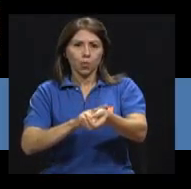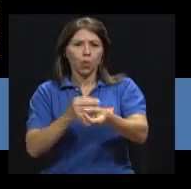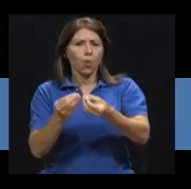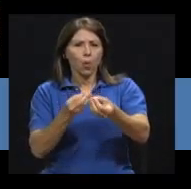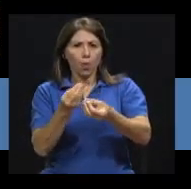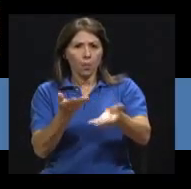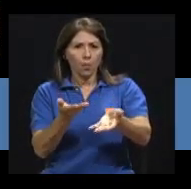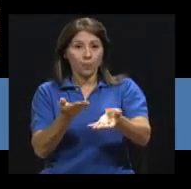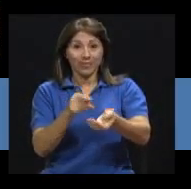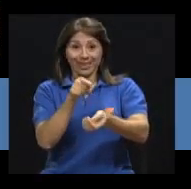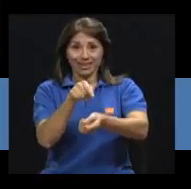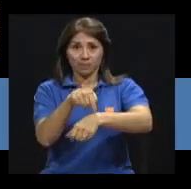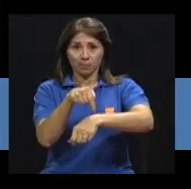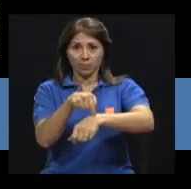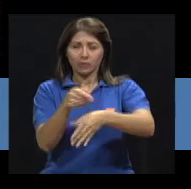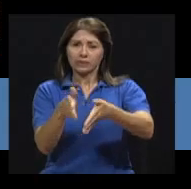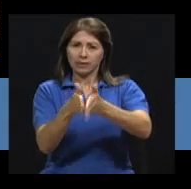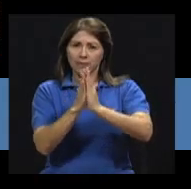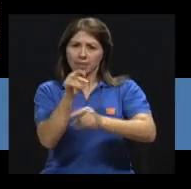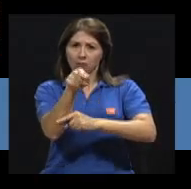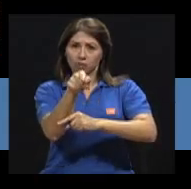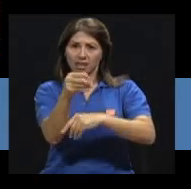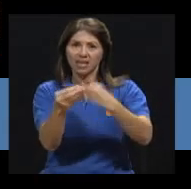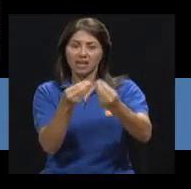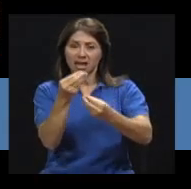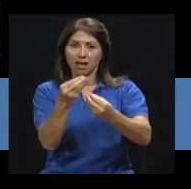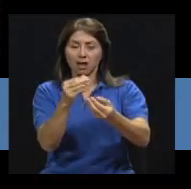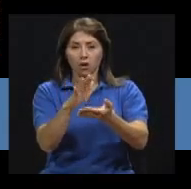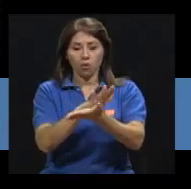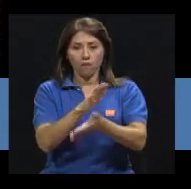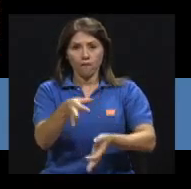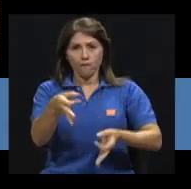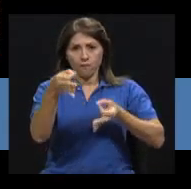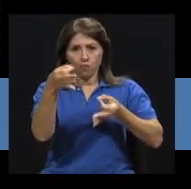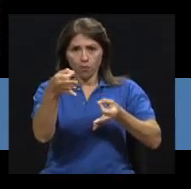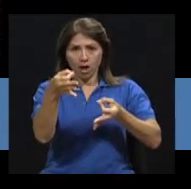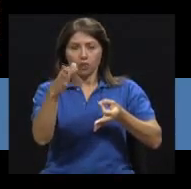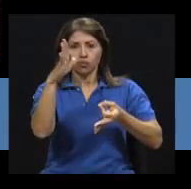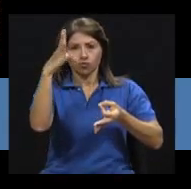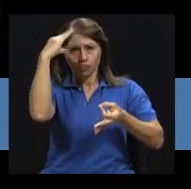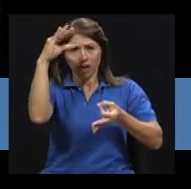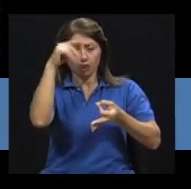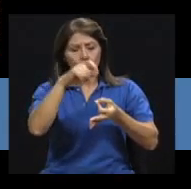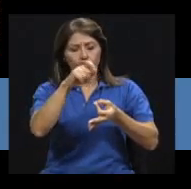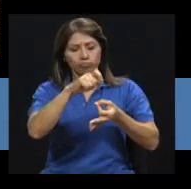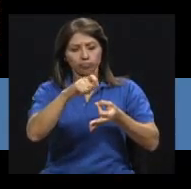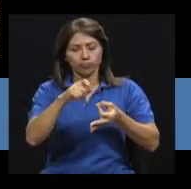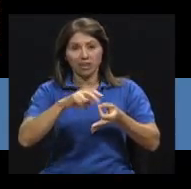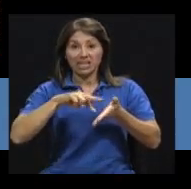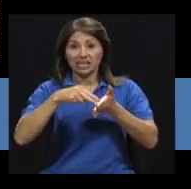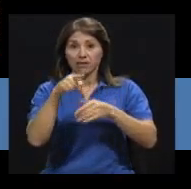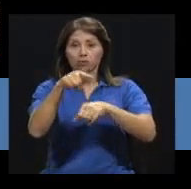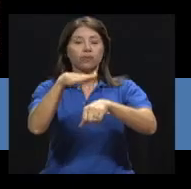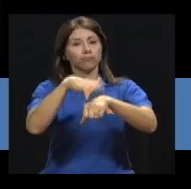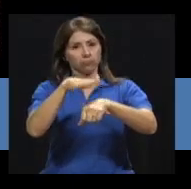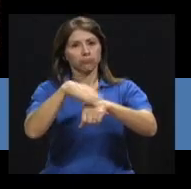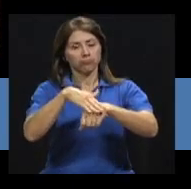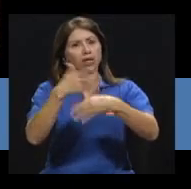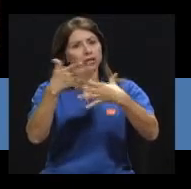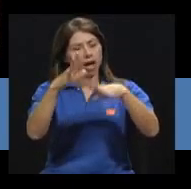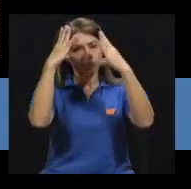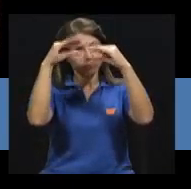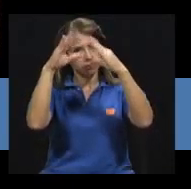En este punto se le solicitará llenar con sus datos un formulario conocido como consentimiento informado,